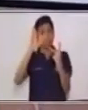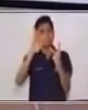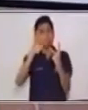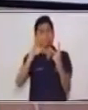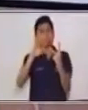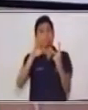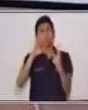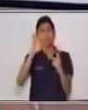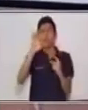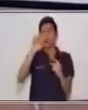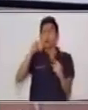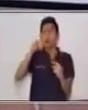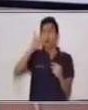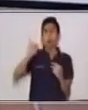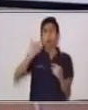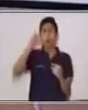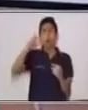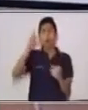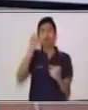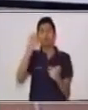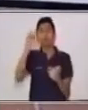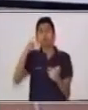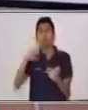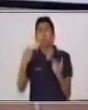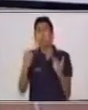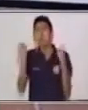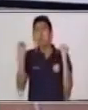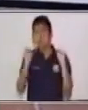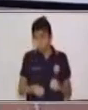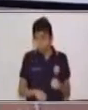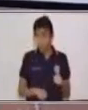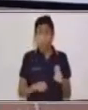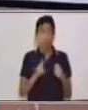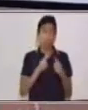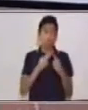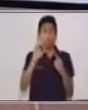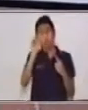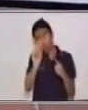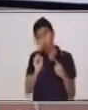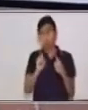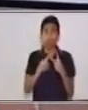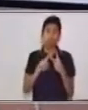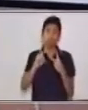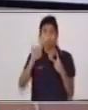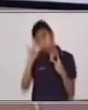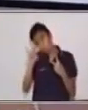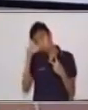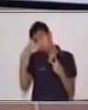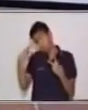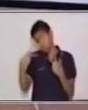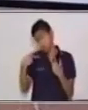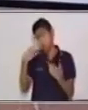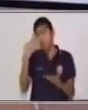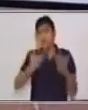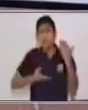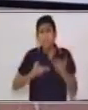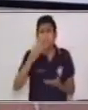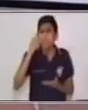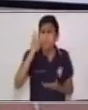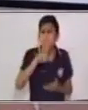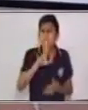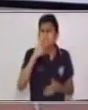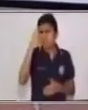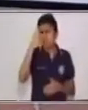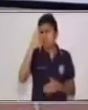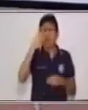Las conjunciones disyuntivas pueden ser o, u. ¿Usted alguna vez ha pensado María o